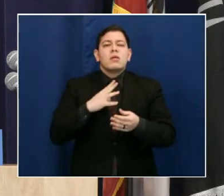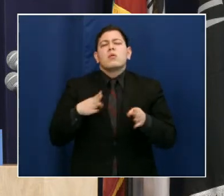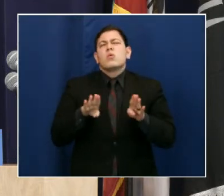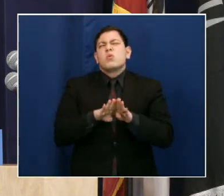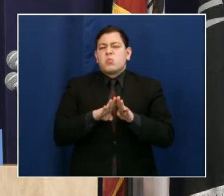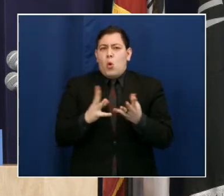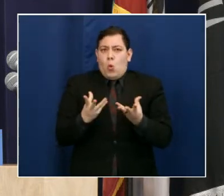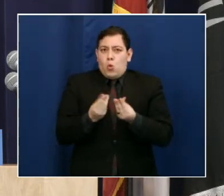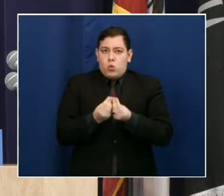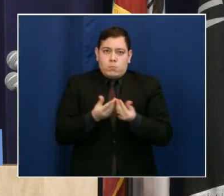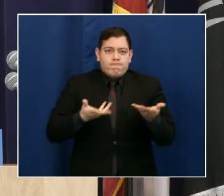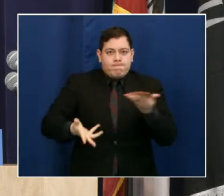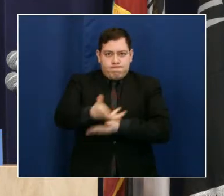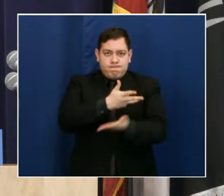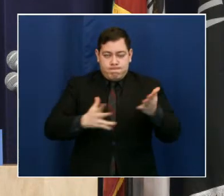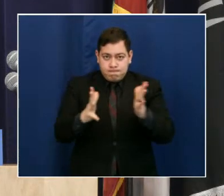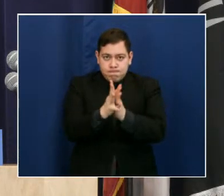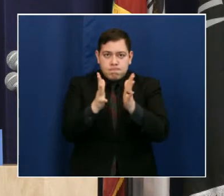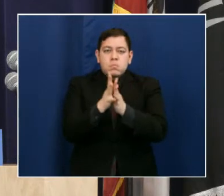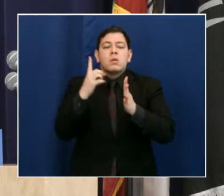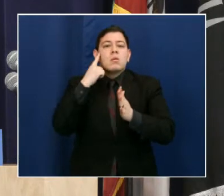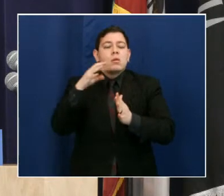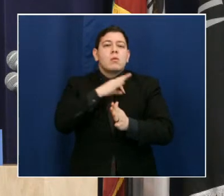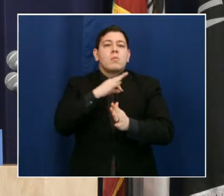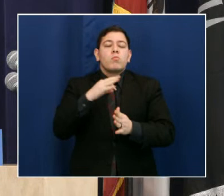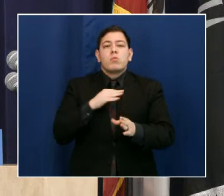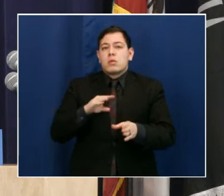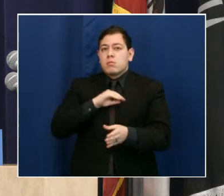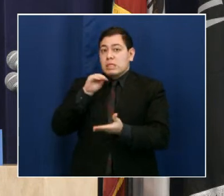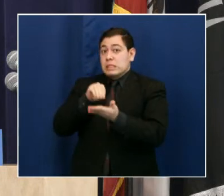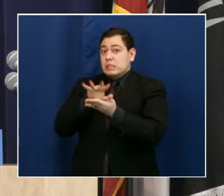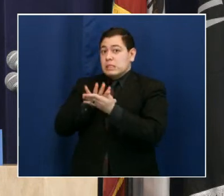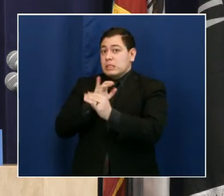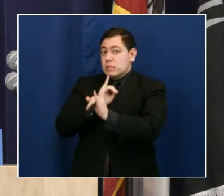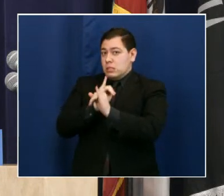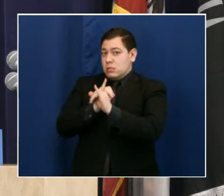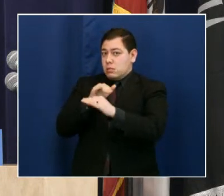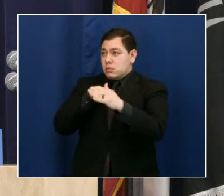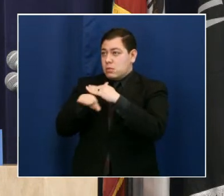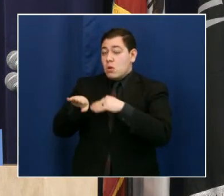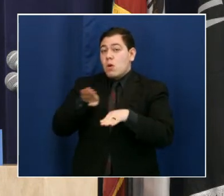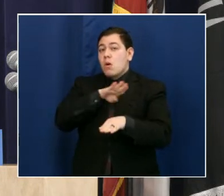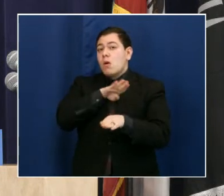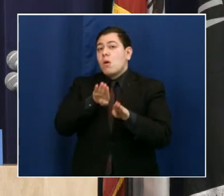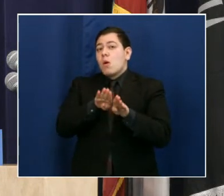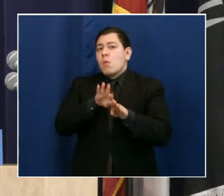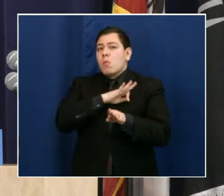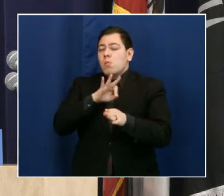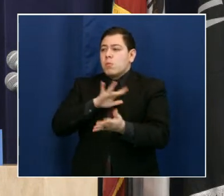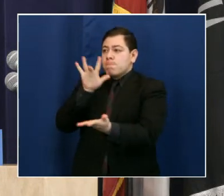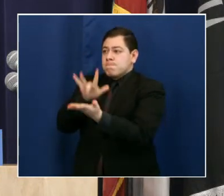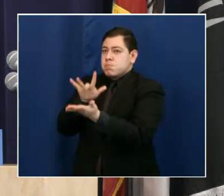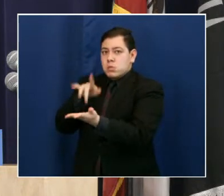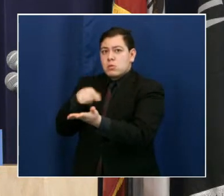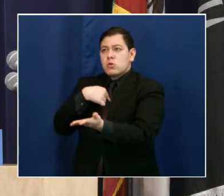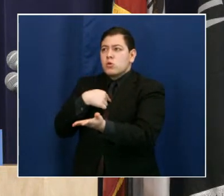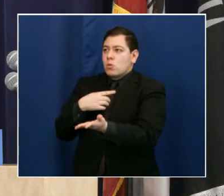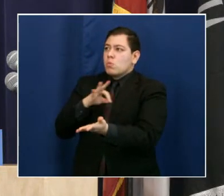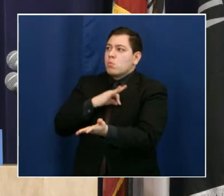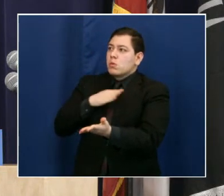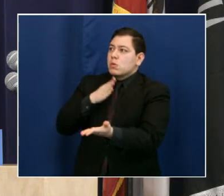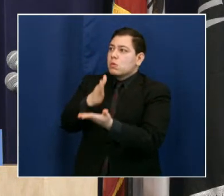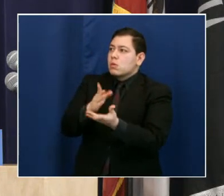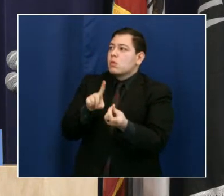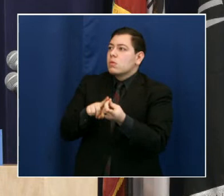proceso juntos, que estamos desarrollando un portal donde puedan inscribirse para avisarles en qué fase están ustedes y cuándo estarán las vacunas disponibles